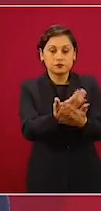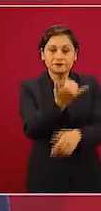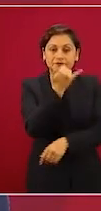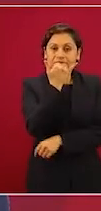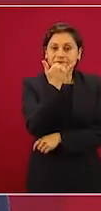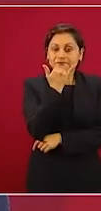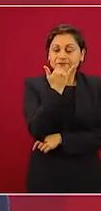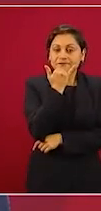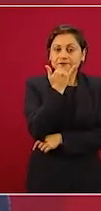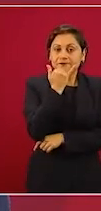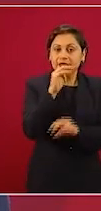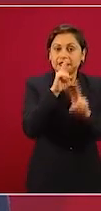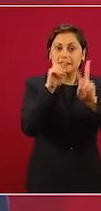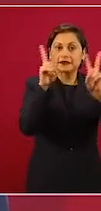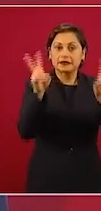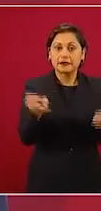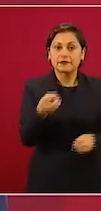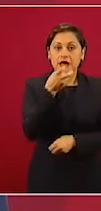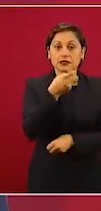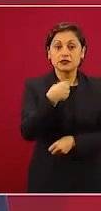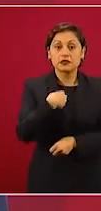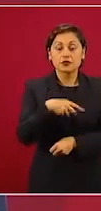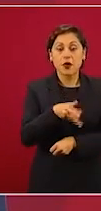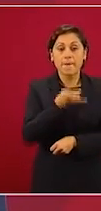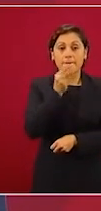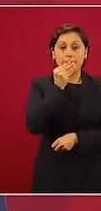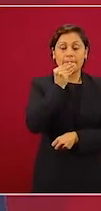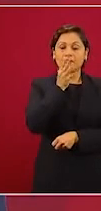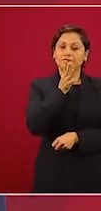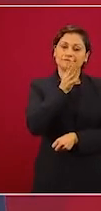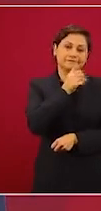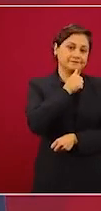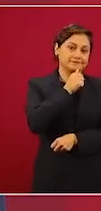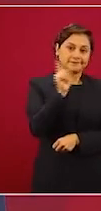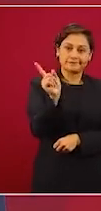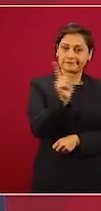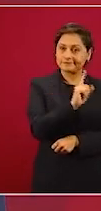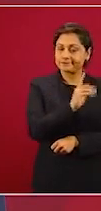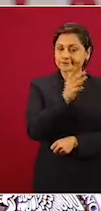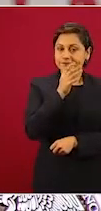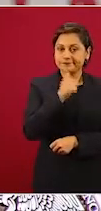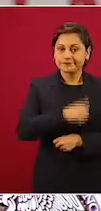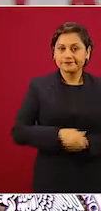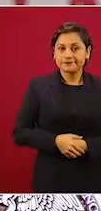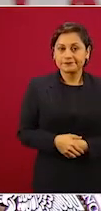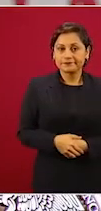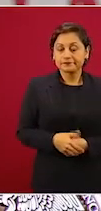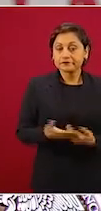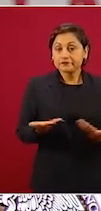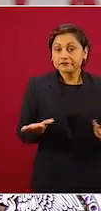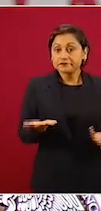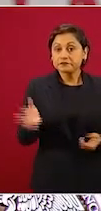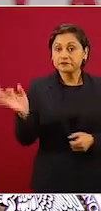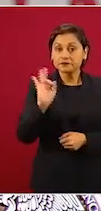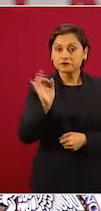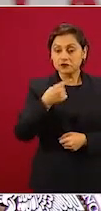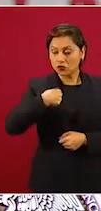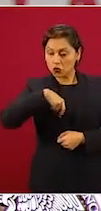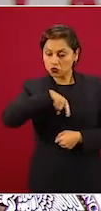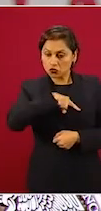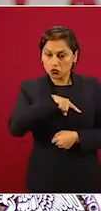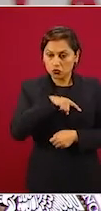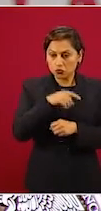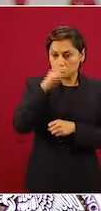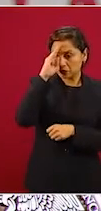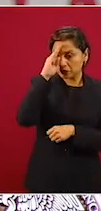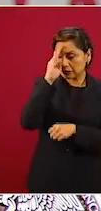sobre este tema y este sí lo consideramos necesario